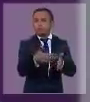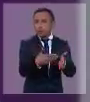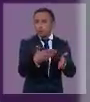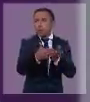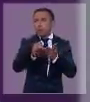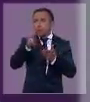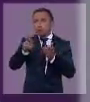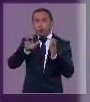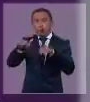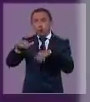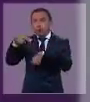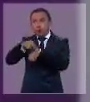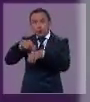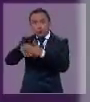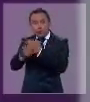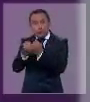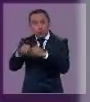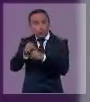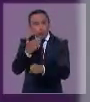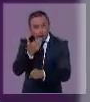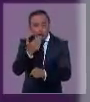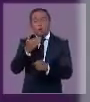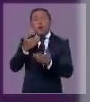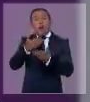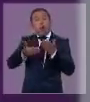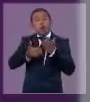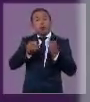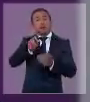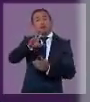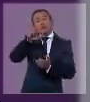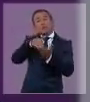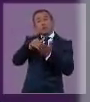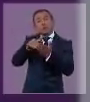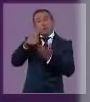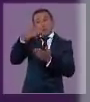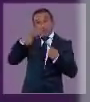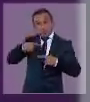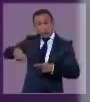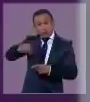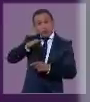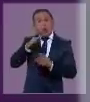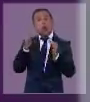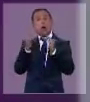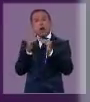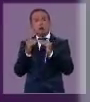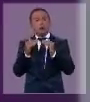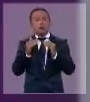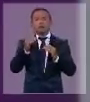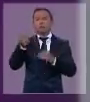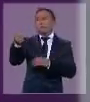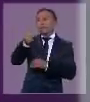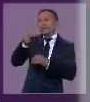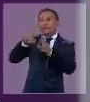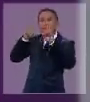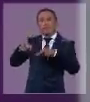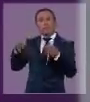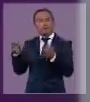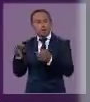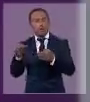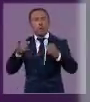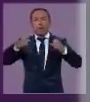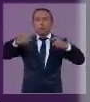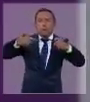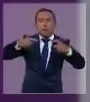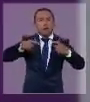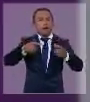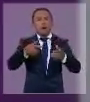México hay 35 millones de mexicanos que no tienen electrodomésticos en su casa. Lo que tenemos que hacer es resolver eso de fondo y esa es la idea del programa de